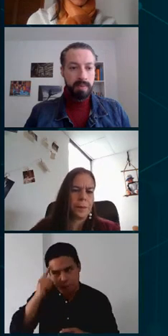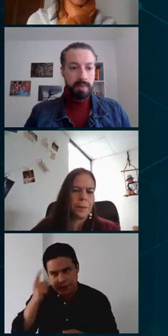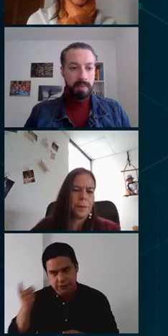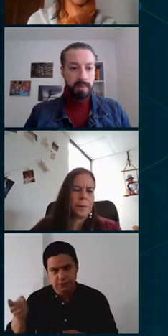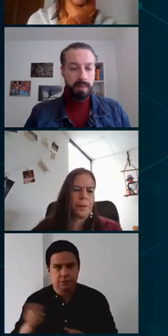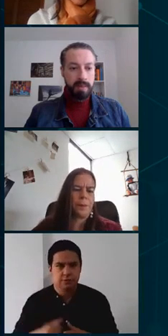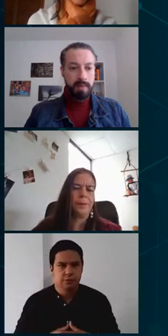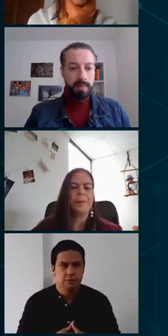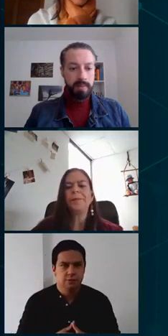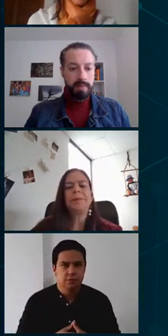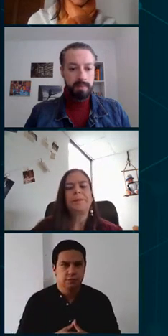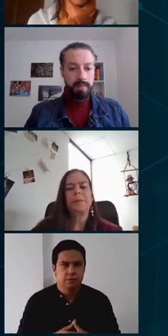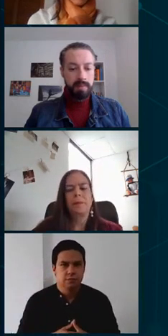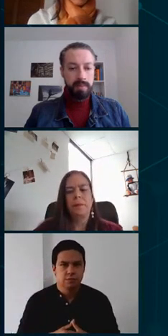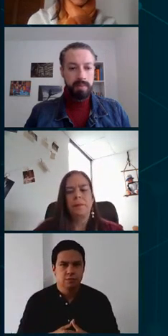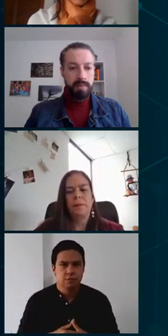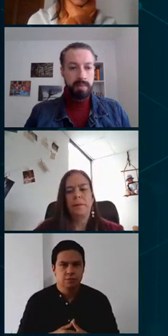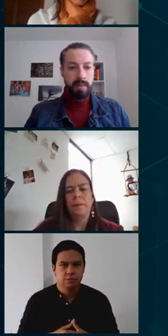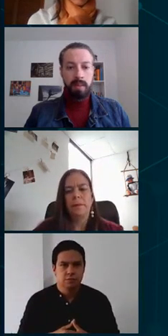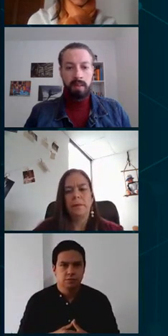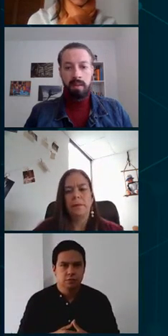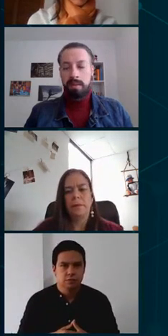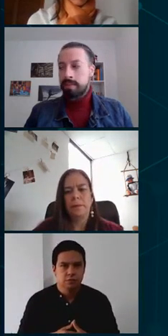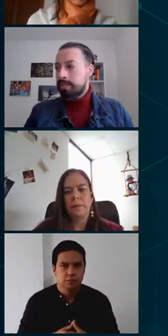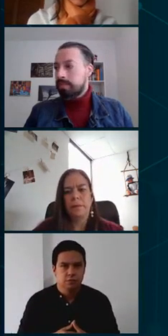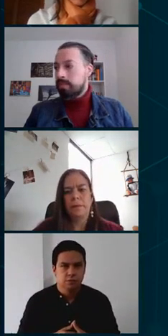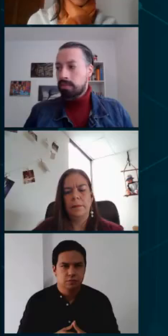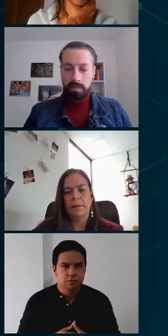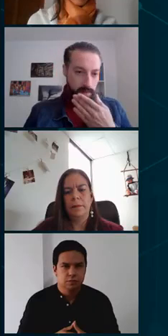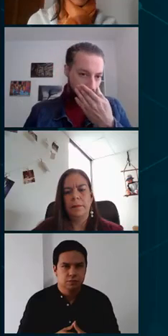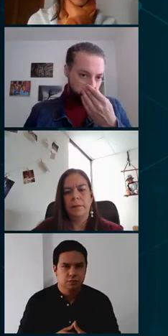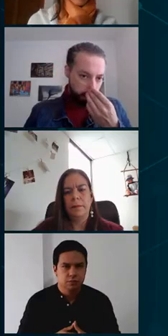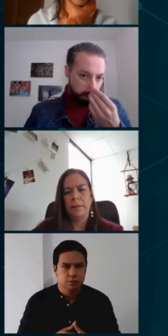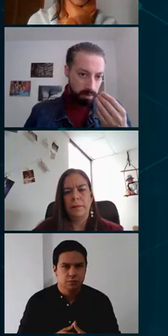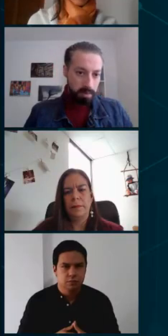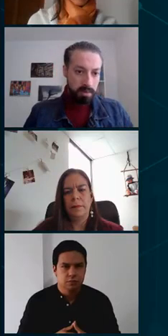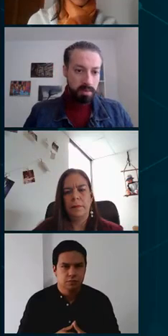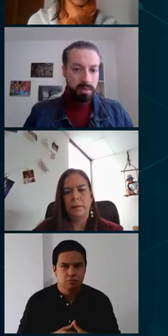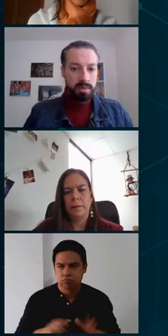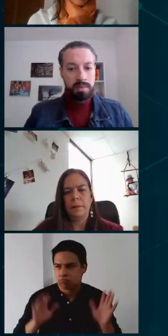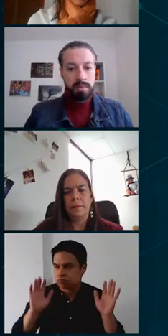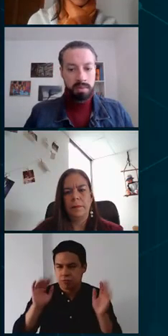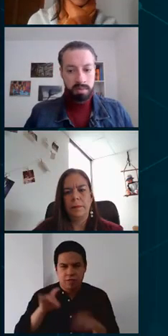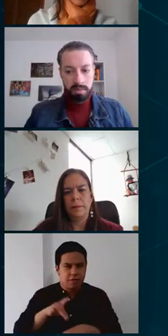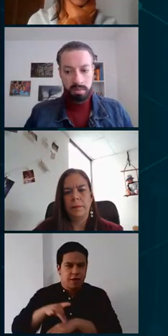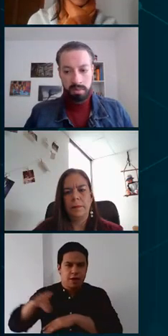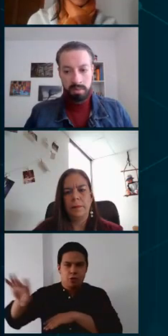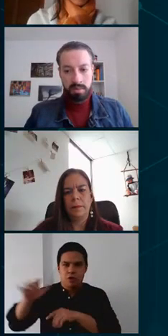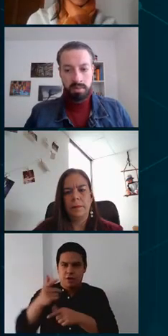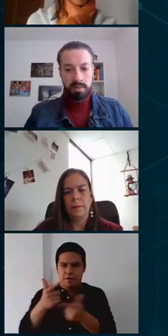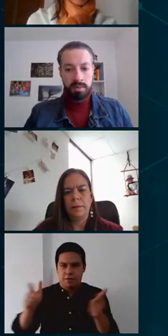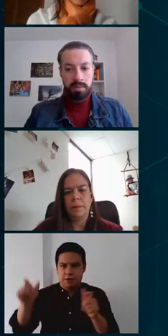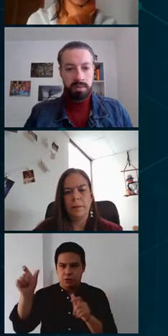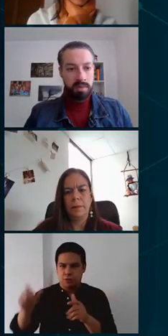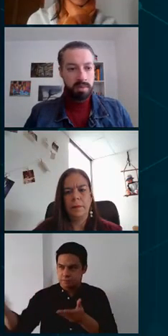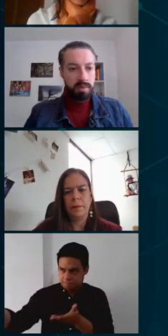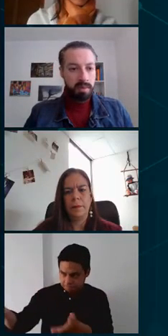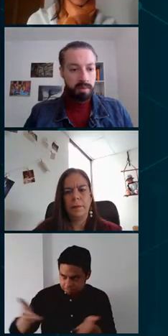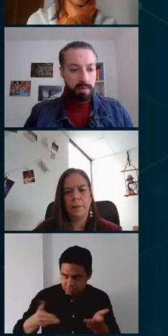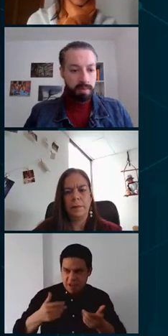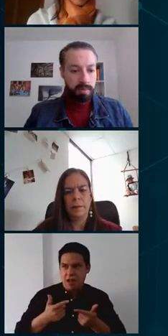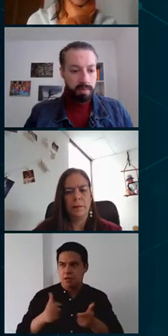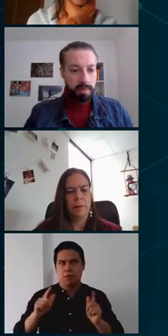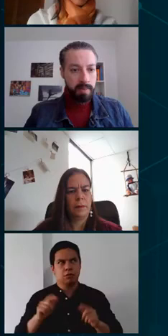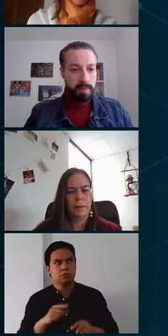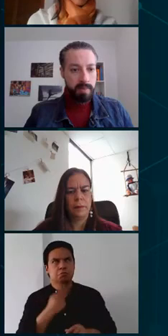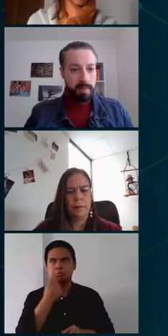hacer indicios de lo que nosotros pensamos del prototipo a esa persona, sino que dejarlo libremente interactuar con él, ¿listo? Son